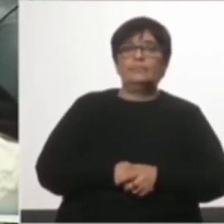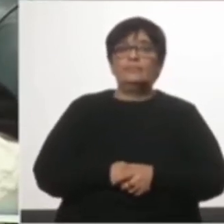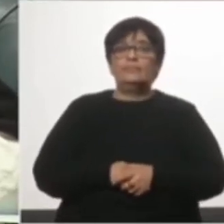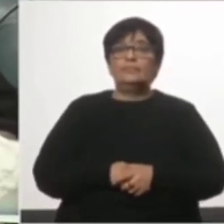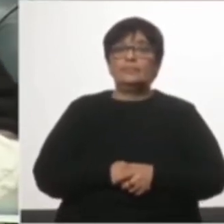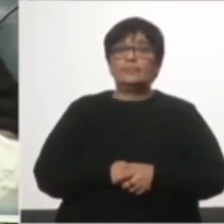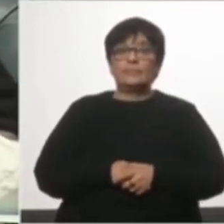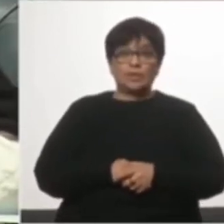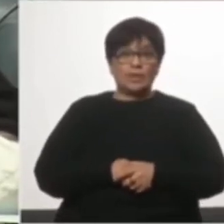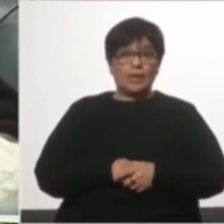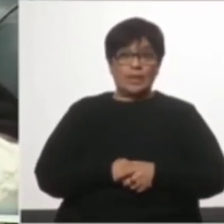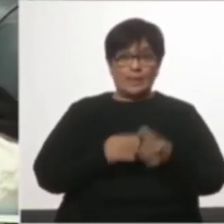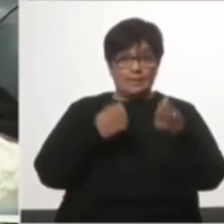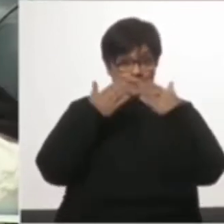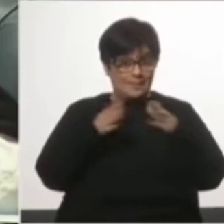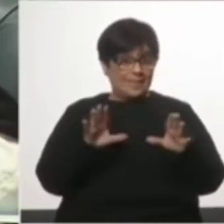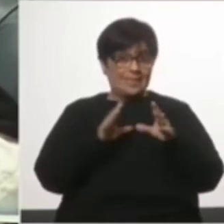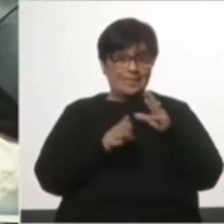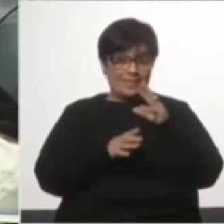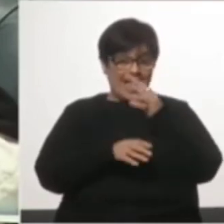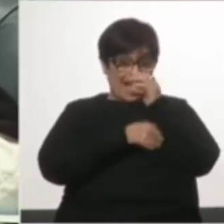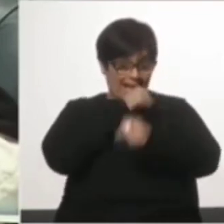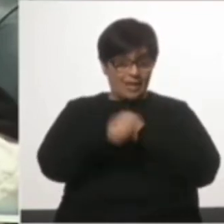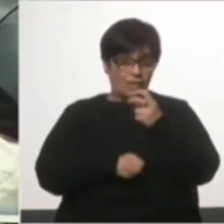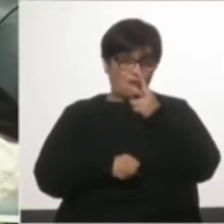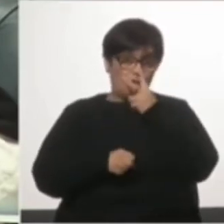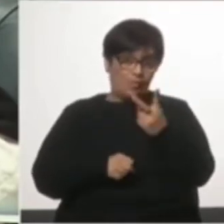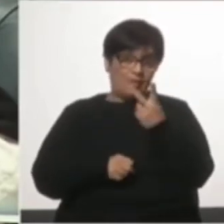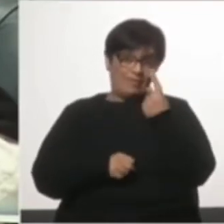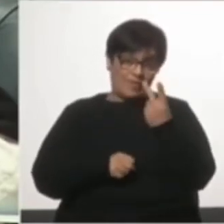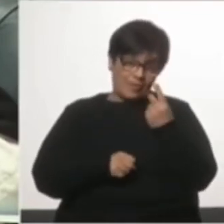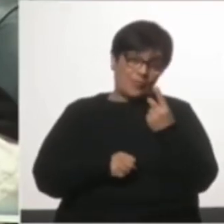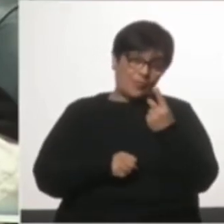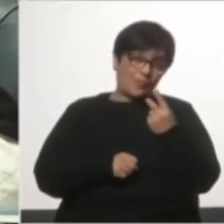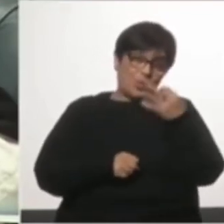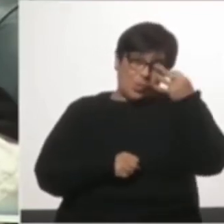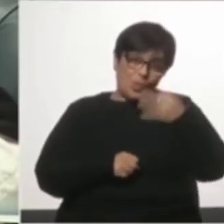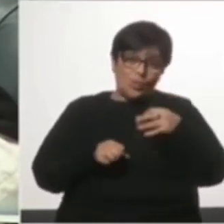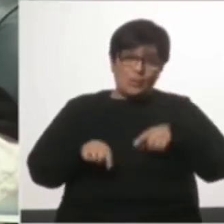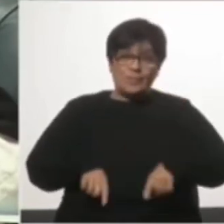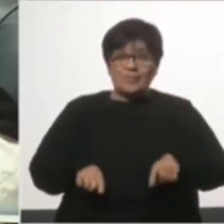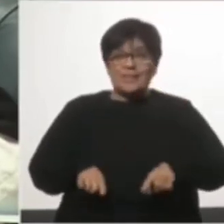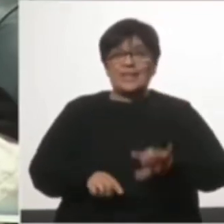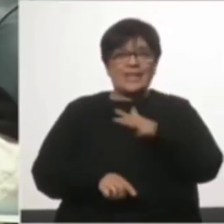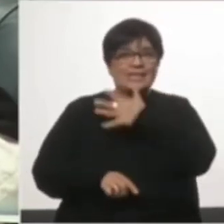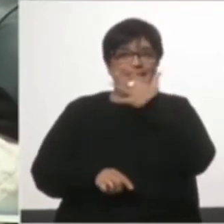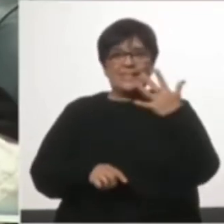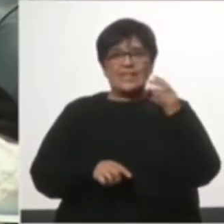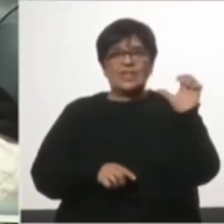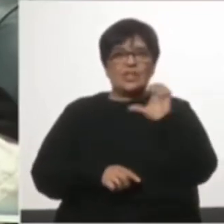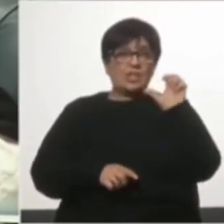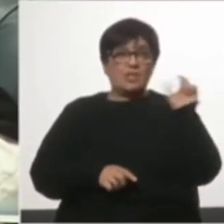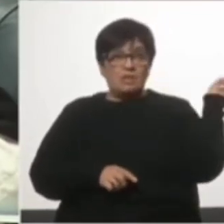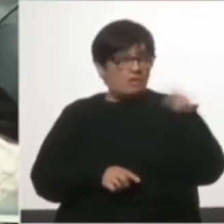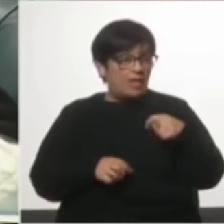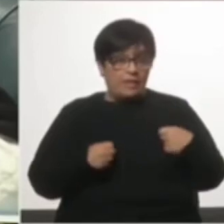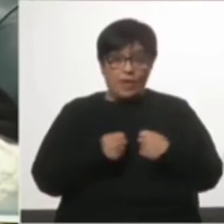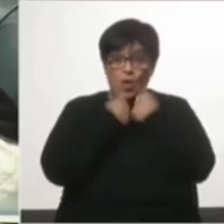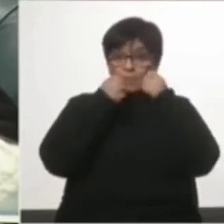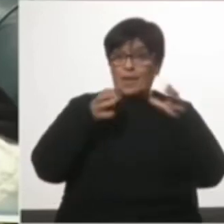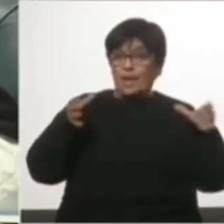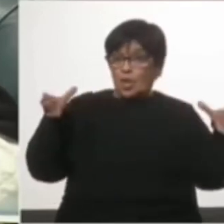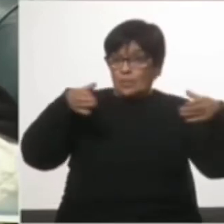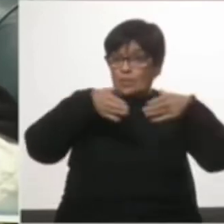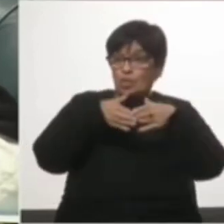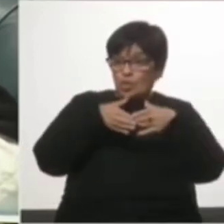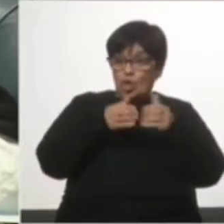El año nuevo aparece con la presencia del ministro el 5 de enero en la comisión. Sorpresivamente lo